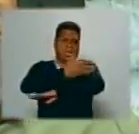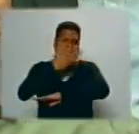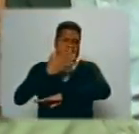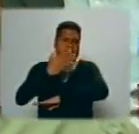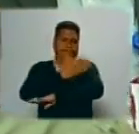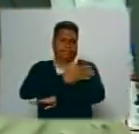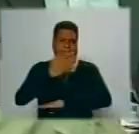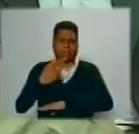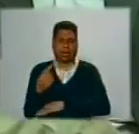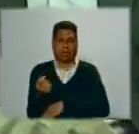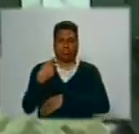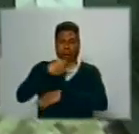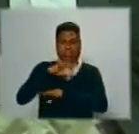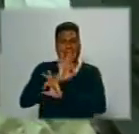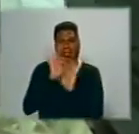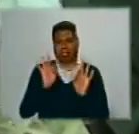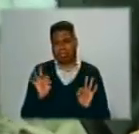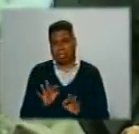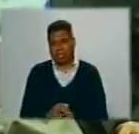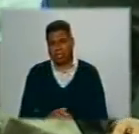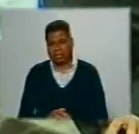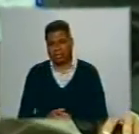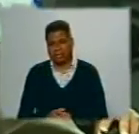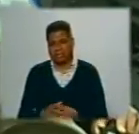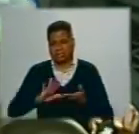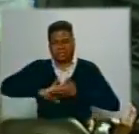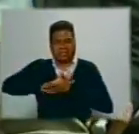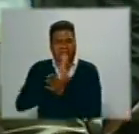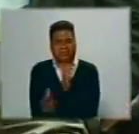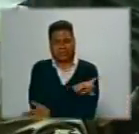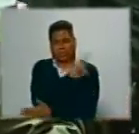cuyo objetivo manifiesto es destruir nuestro Estado Nacional.